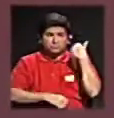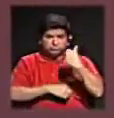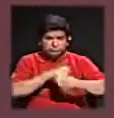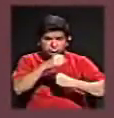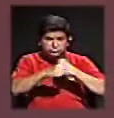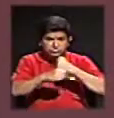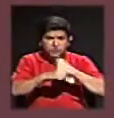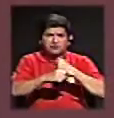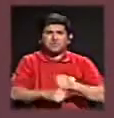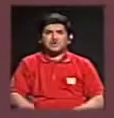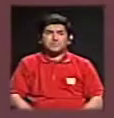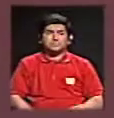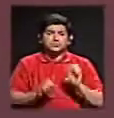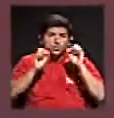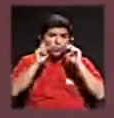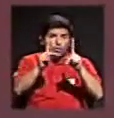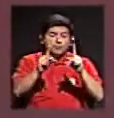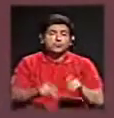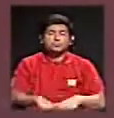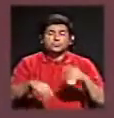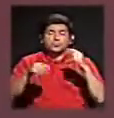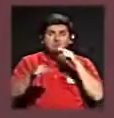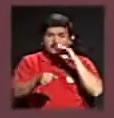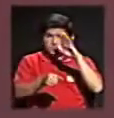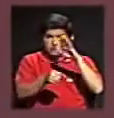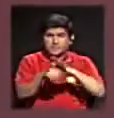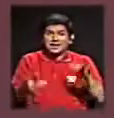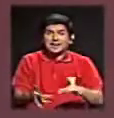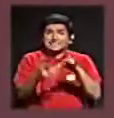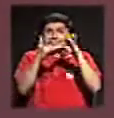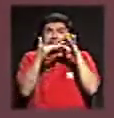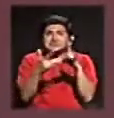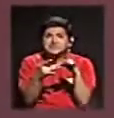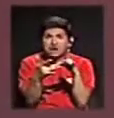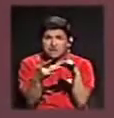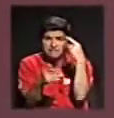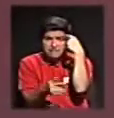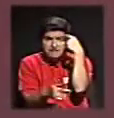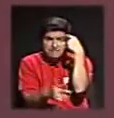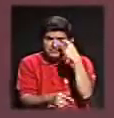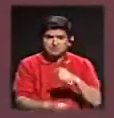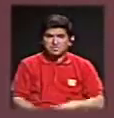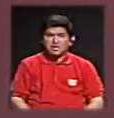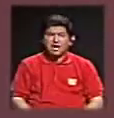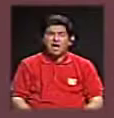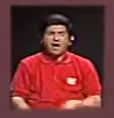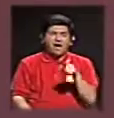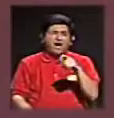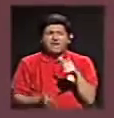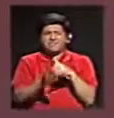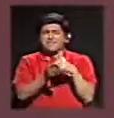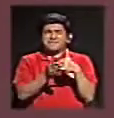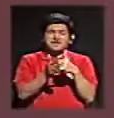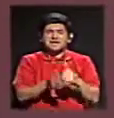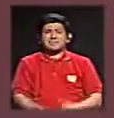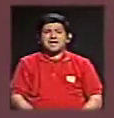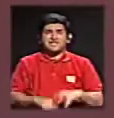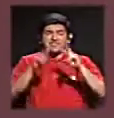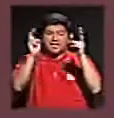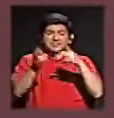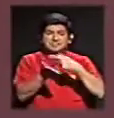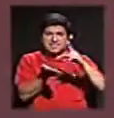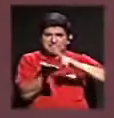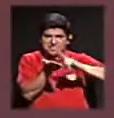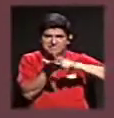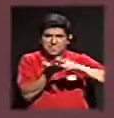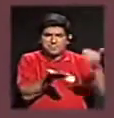esfuerzos que han permitido alcanzar esos logros, sobre todo por la fragilidad fiscal en materia